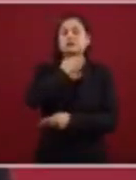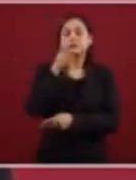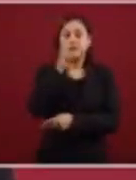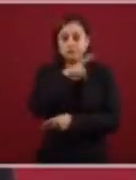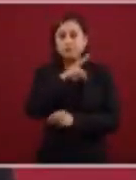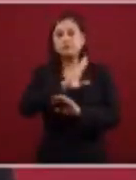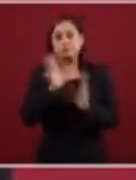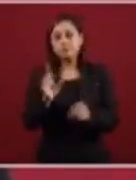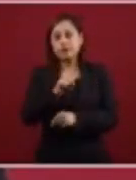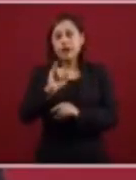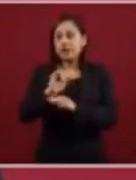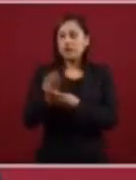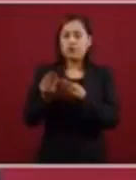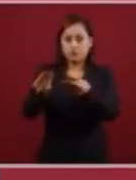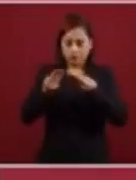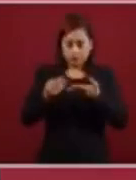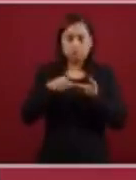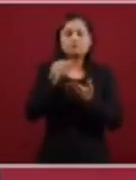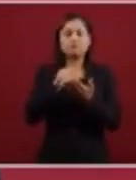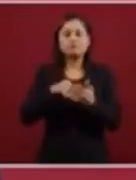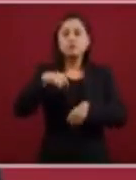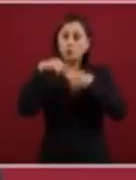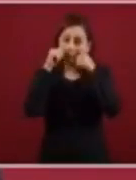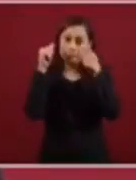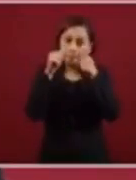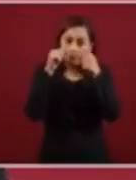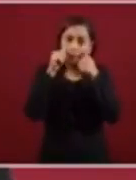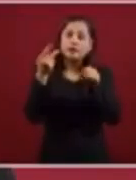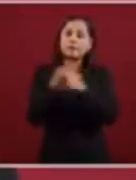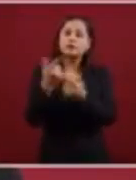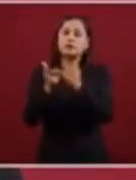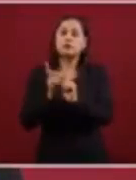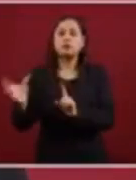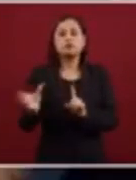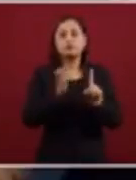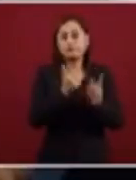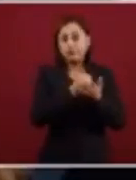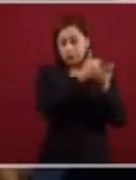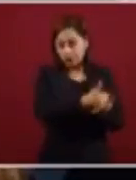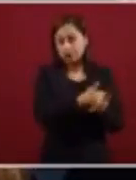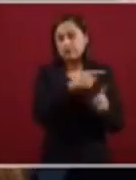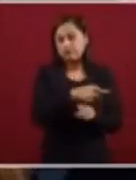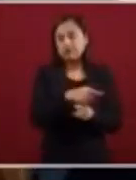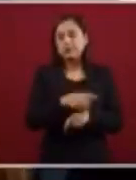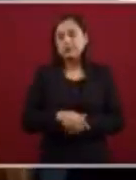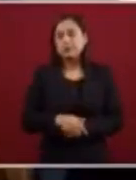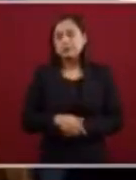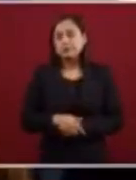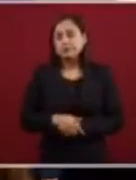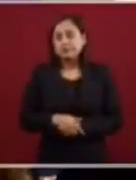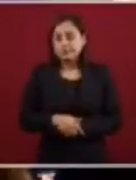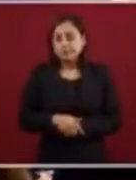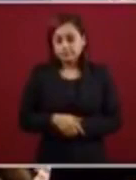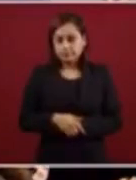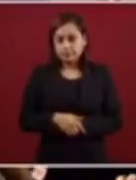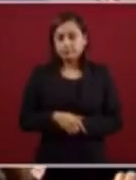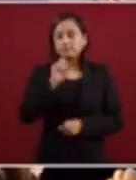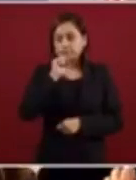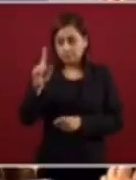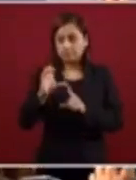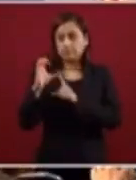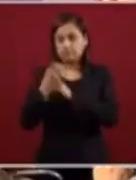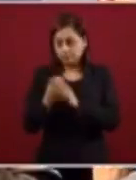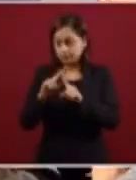informe. Estuve pendiente de todo el operativo, independientemente de lo de los elementos de la comisión